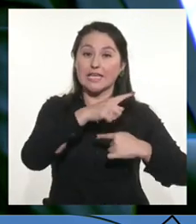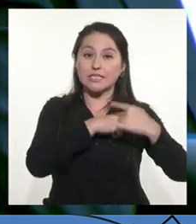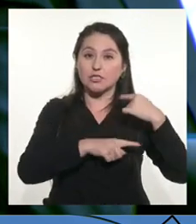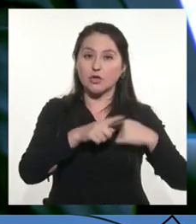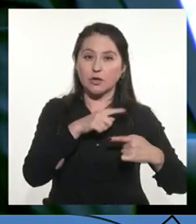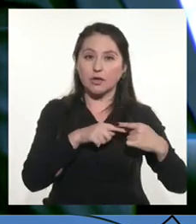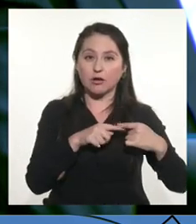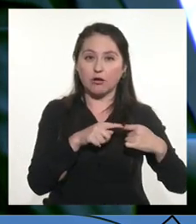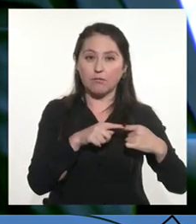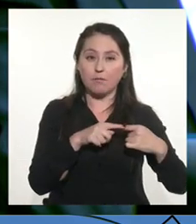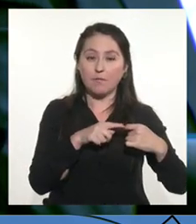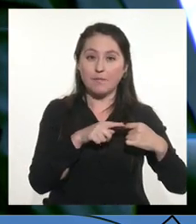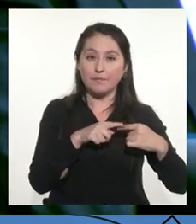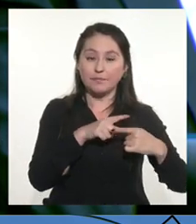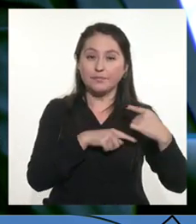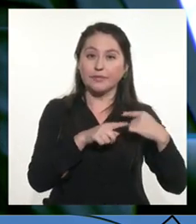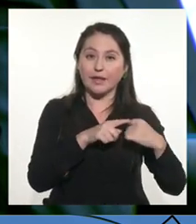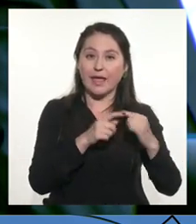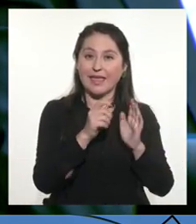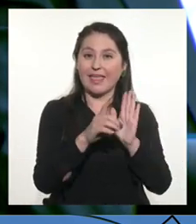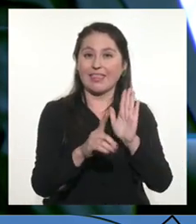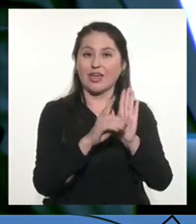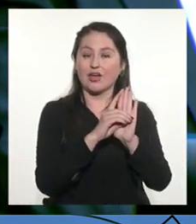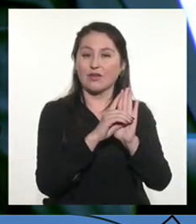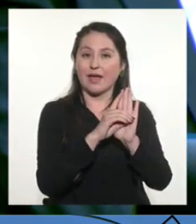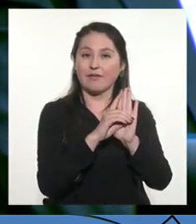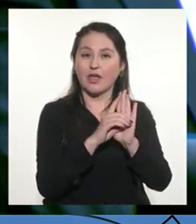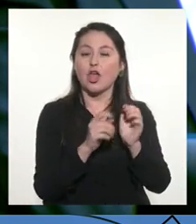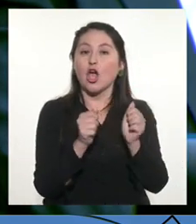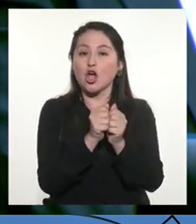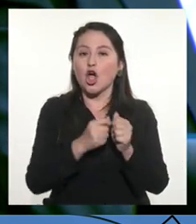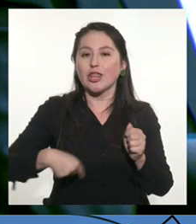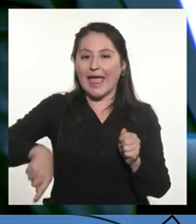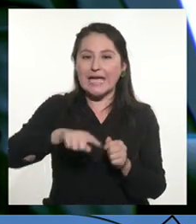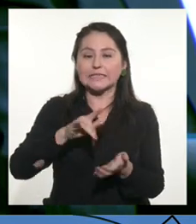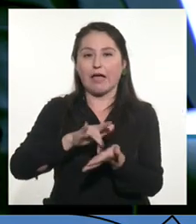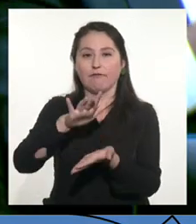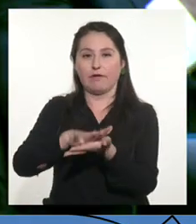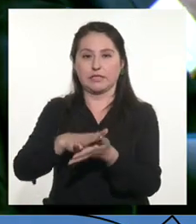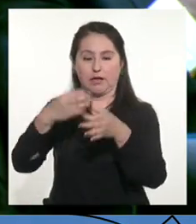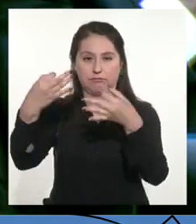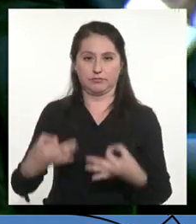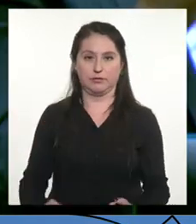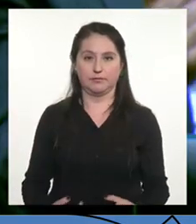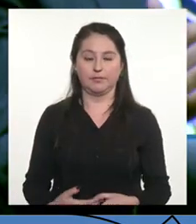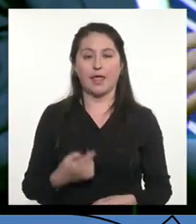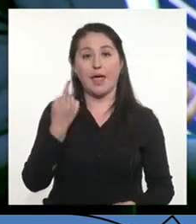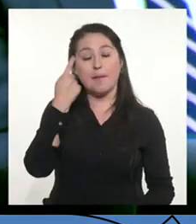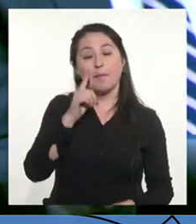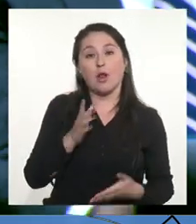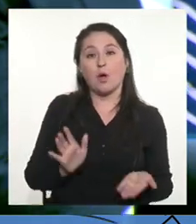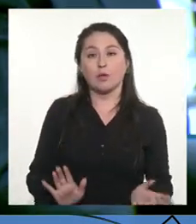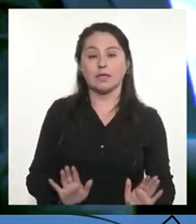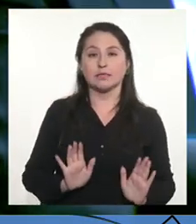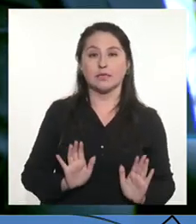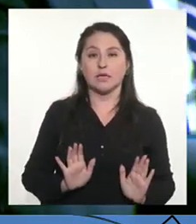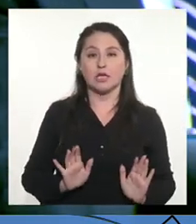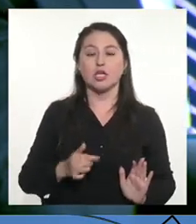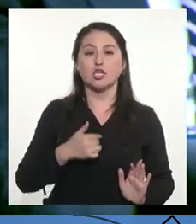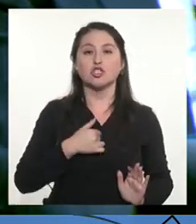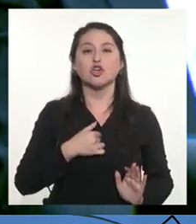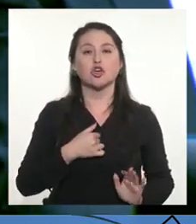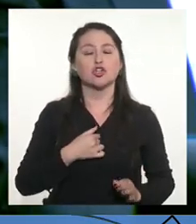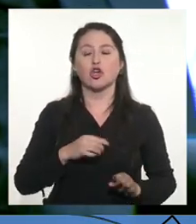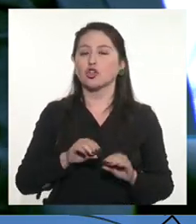sido decretado ya no tenían nada que ver con esa fecha pero aún así estoy completamente